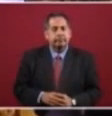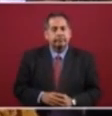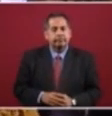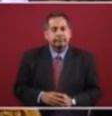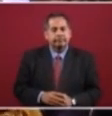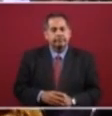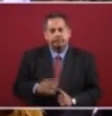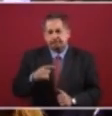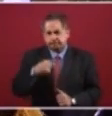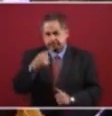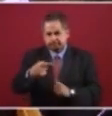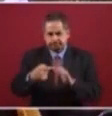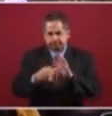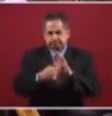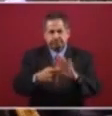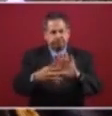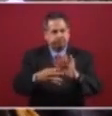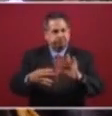en dónde